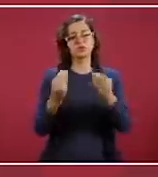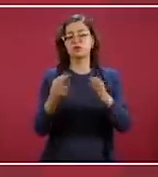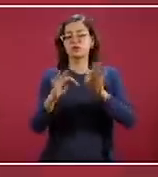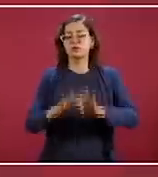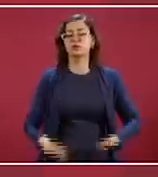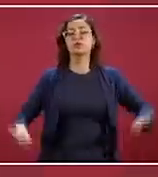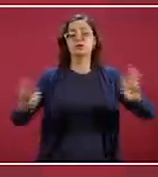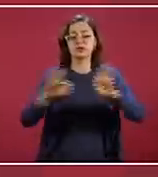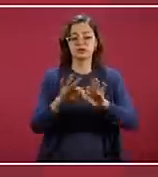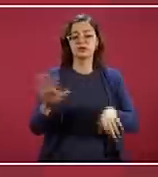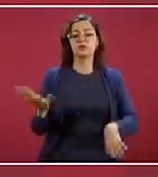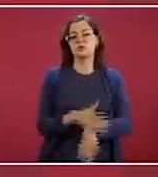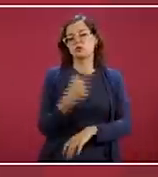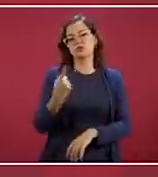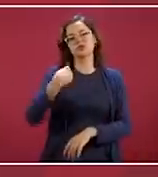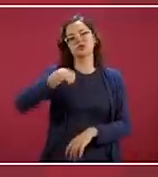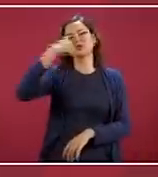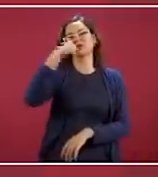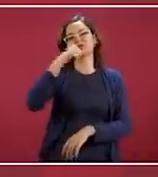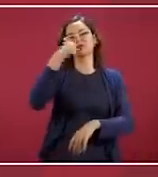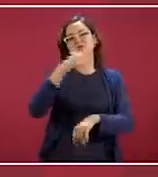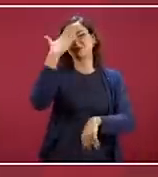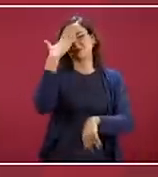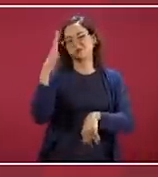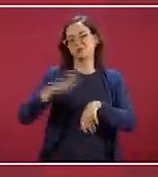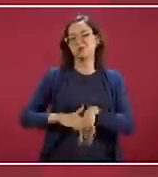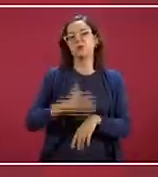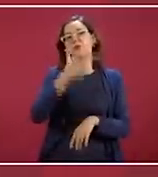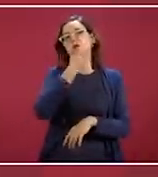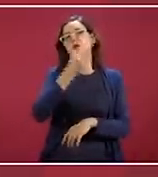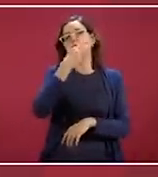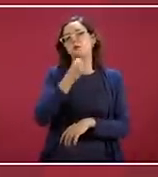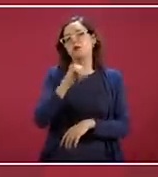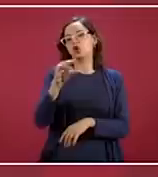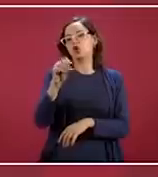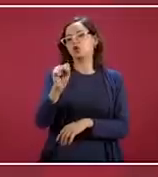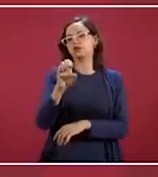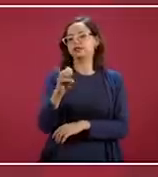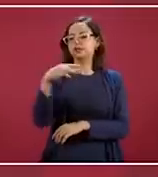Siempre cito a Martí, que decía: